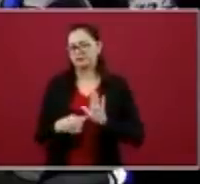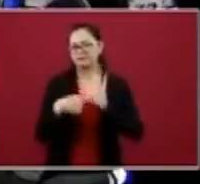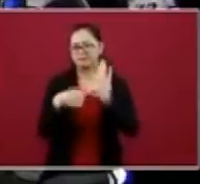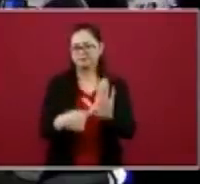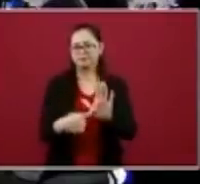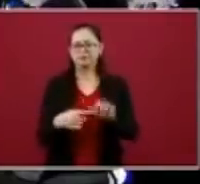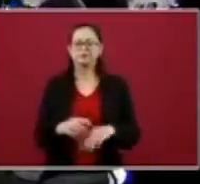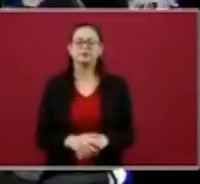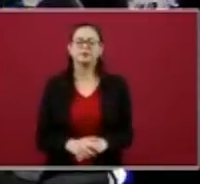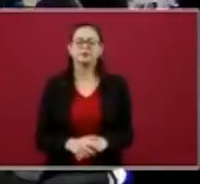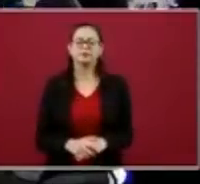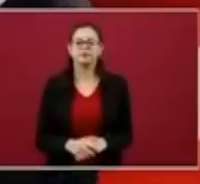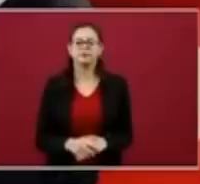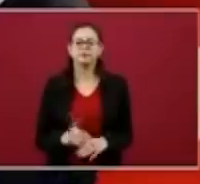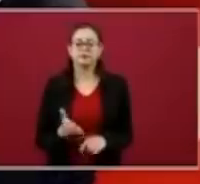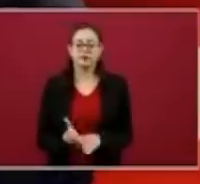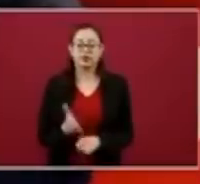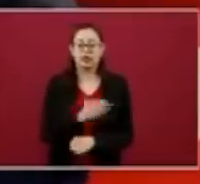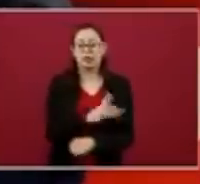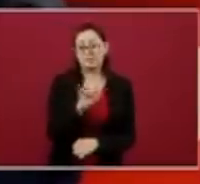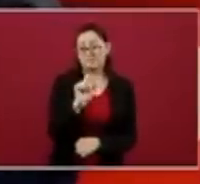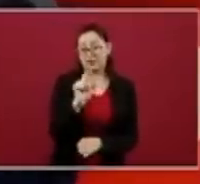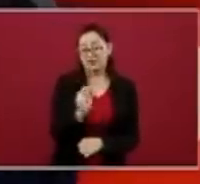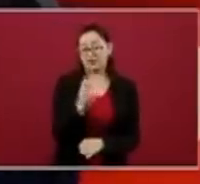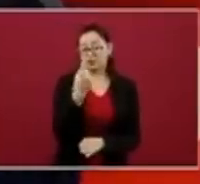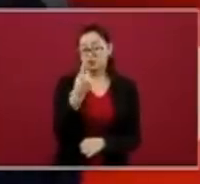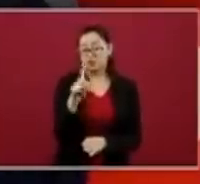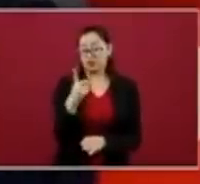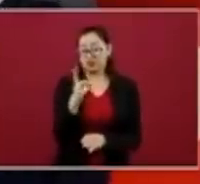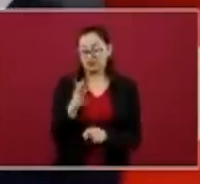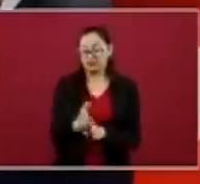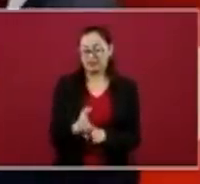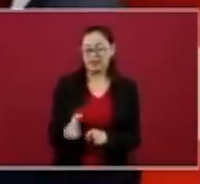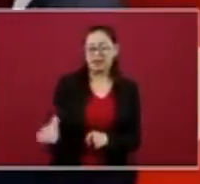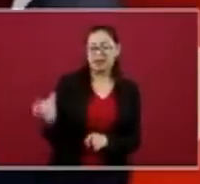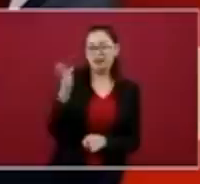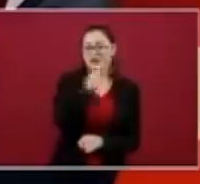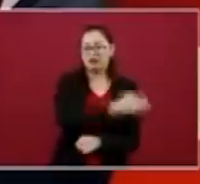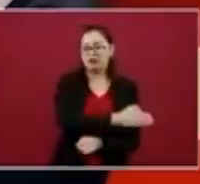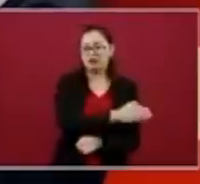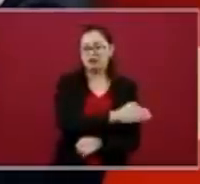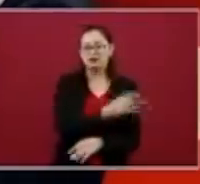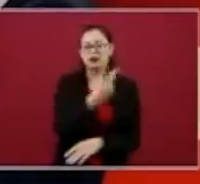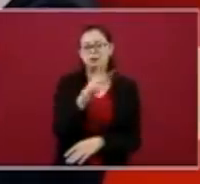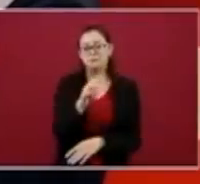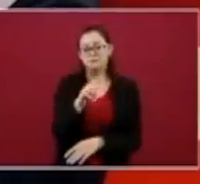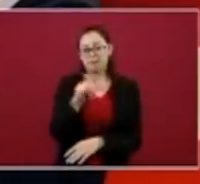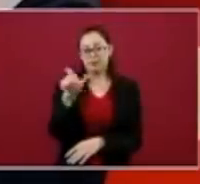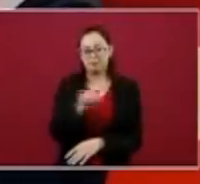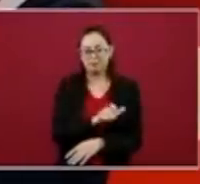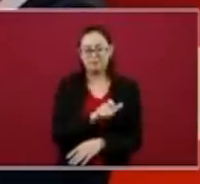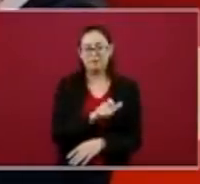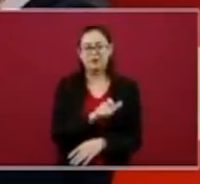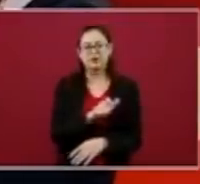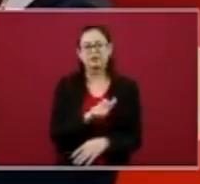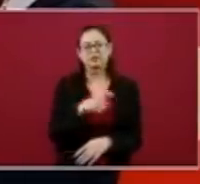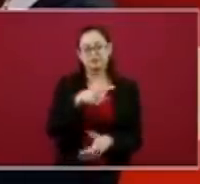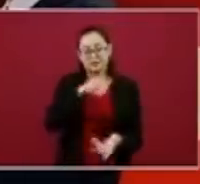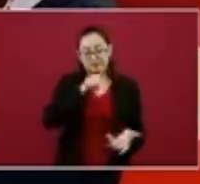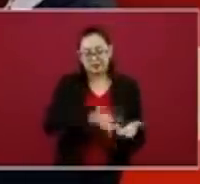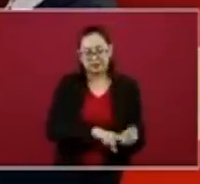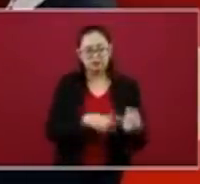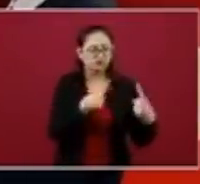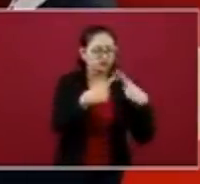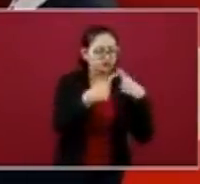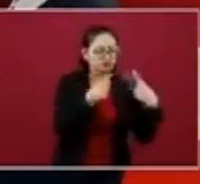antecedente teníamos hasta el día 21 de diciembre una serie de convenios con Pemex, Secretaría de la Defensa Pemex, en